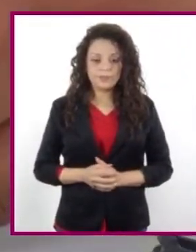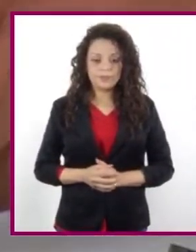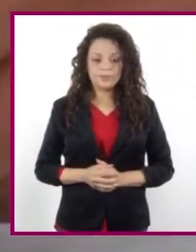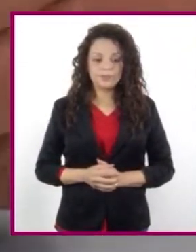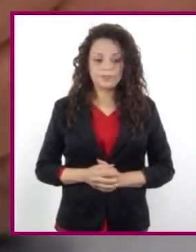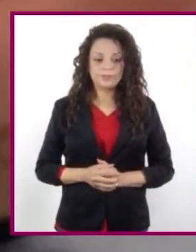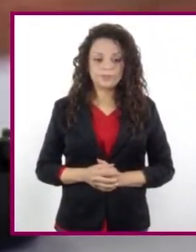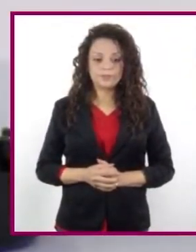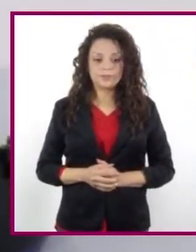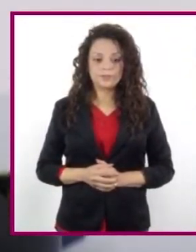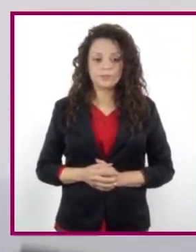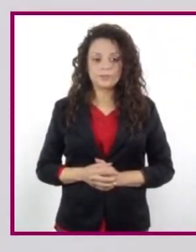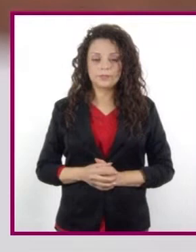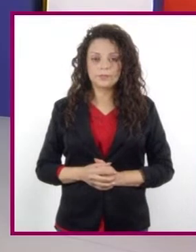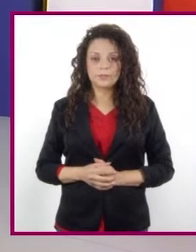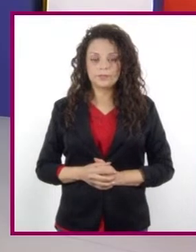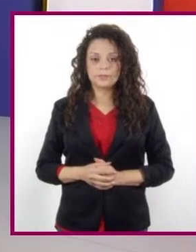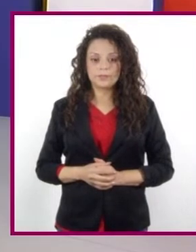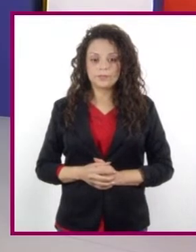Pues ya lo tenemos.